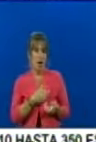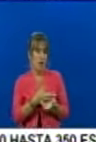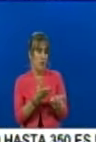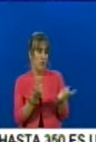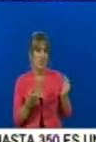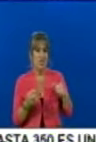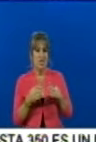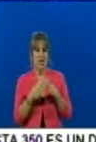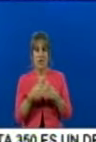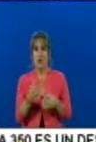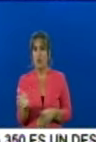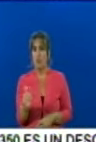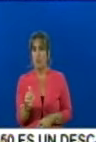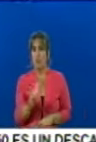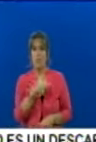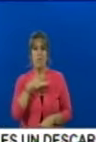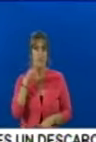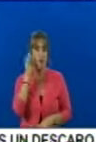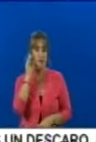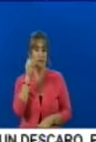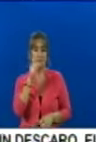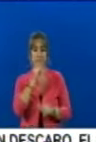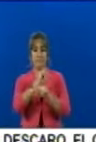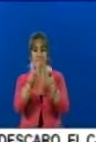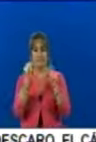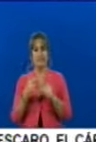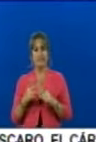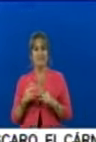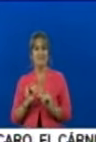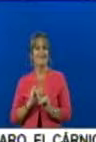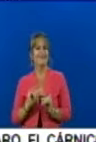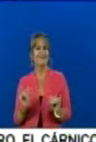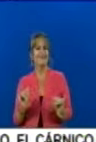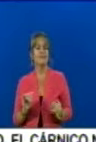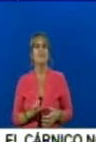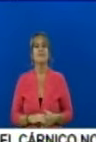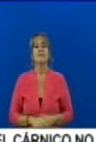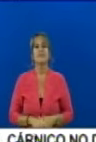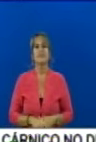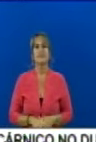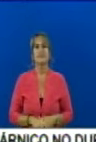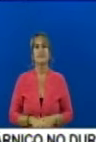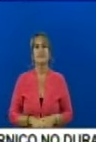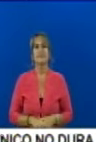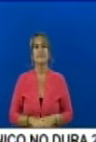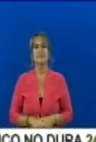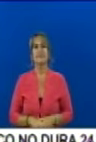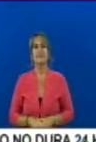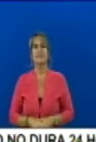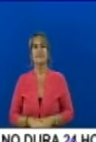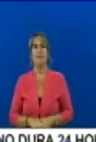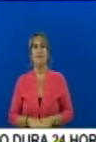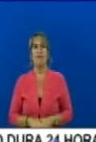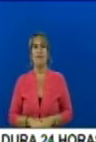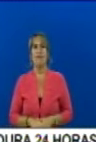trabajadores portuarios como Yamirka. Yoani Suárez y Jennifer Sebreco Cuenca, Canal Cubano de Noticias.